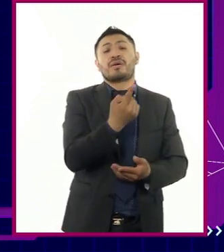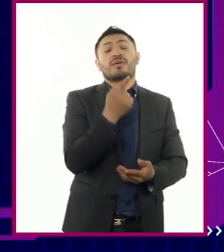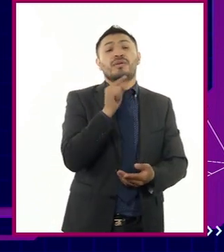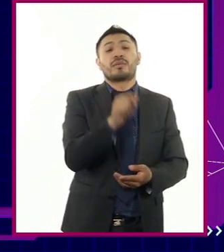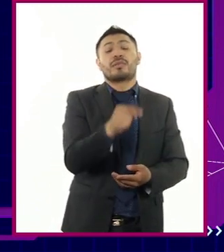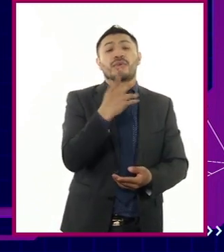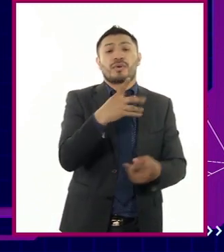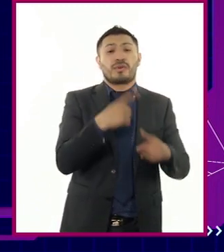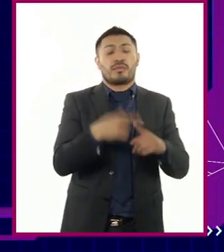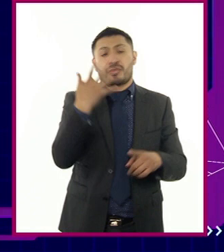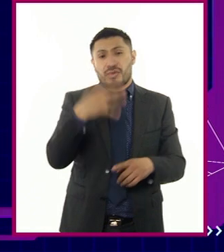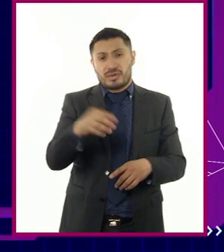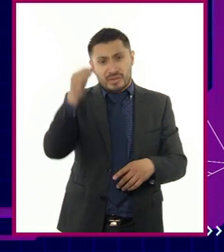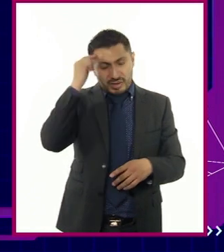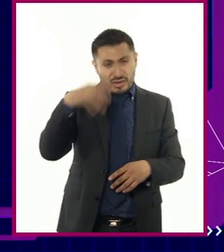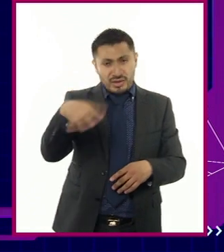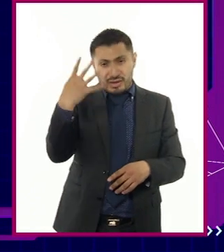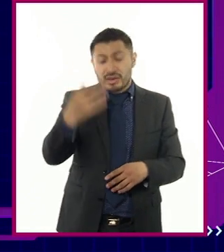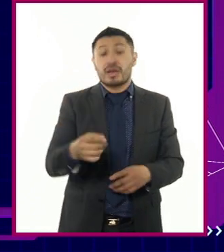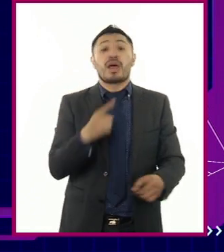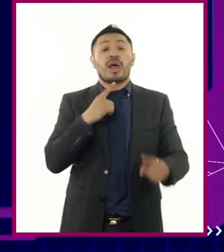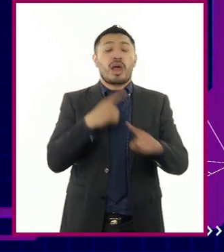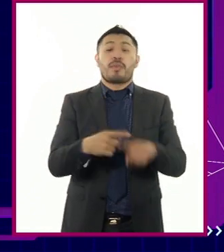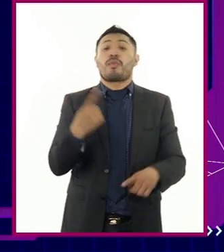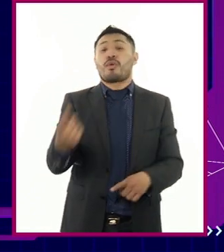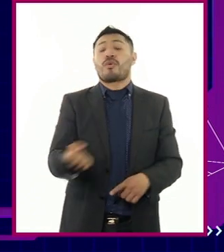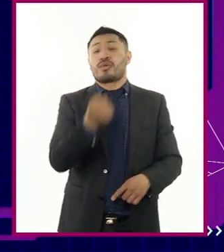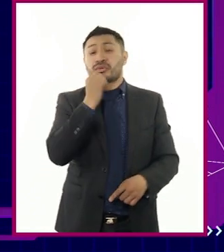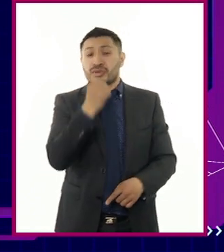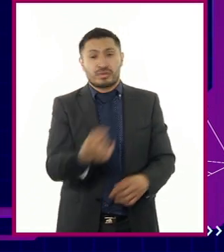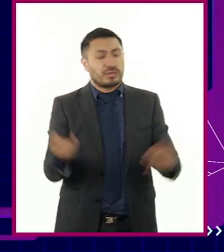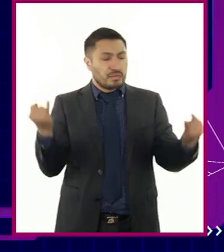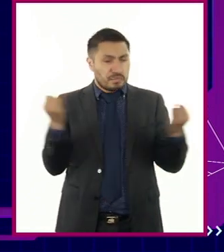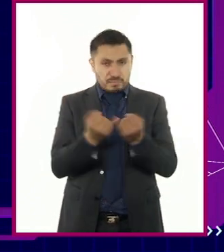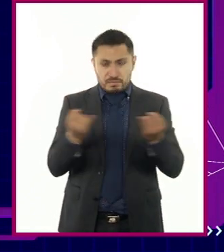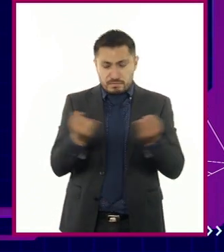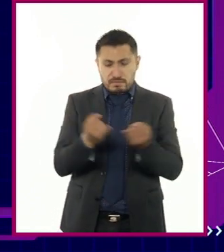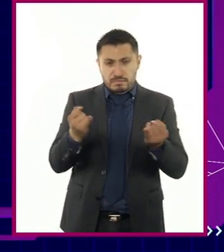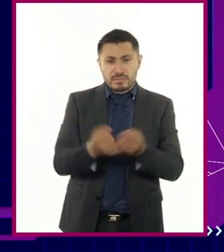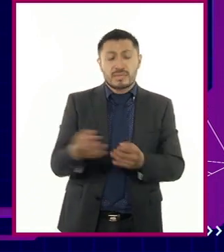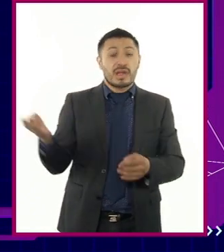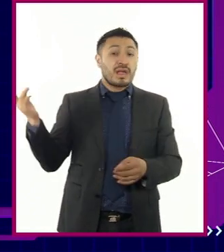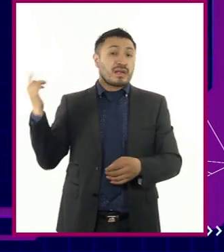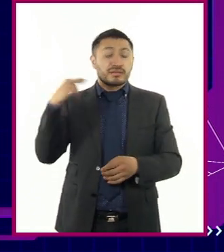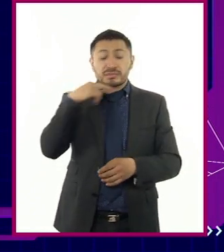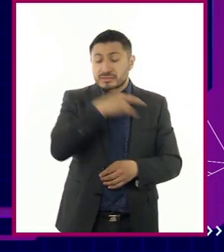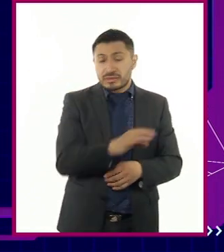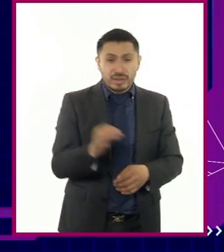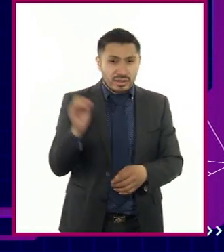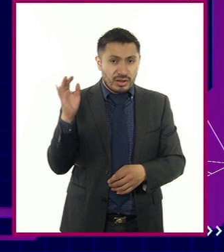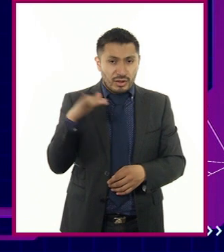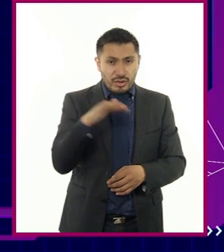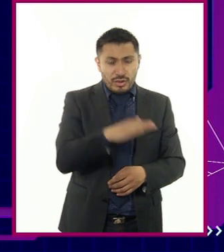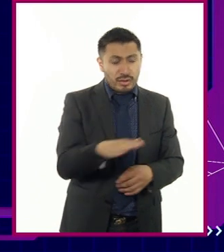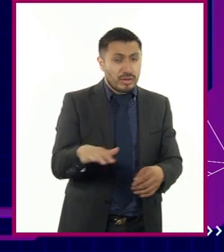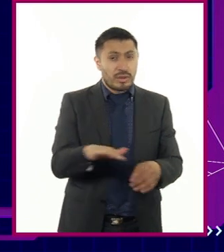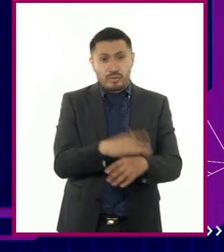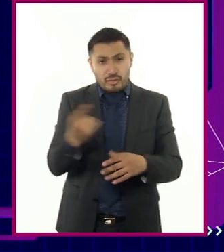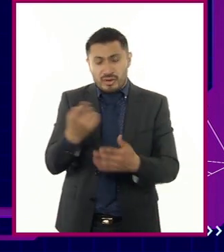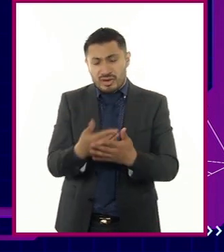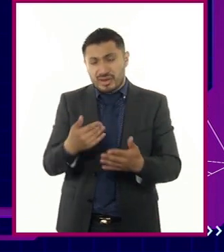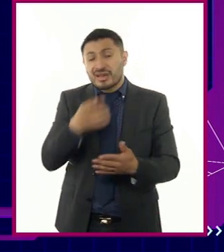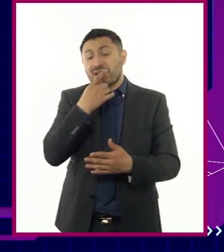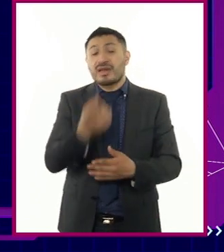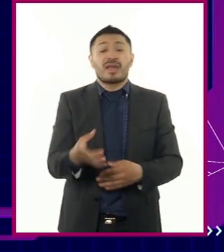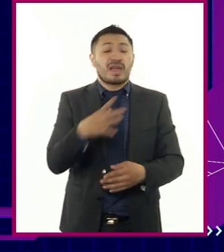por 10 a la 14 oscilaciones por segundo. También se conoce la velocidad de la onda, ya que, como se dijo,